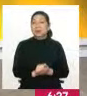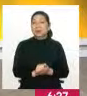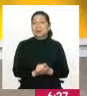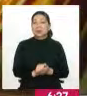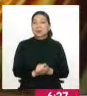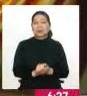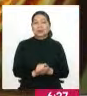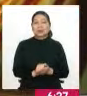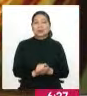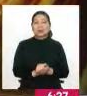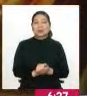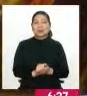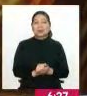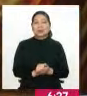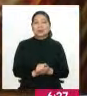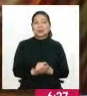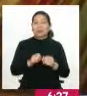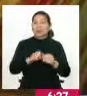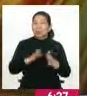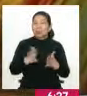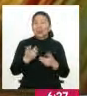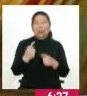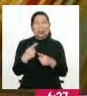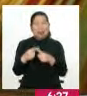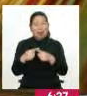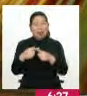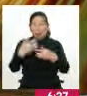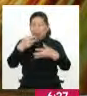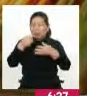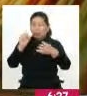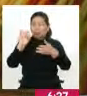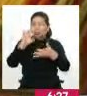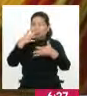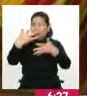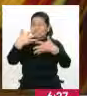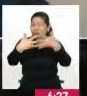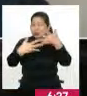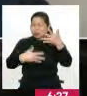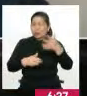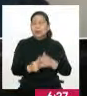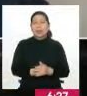aquí, señor editor, por favor, está plagado de subvariantes, ¿verdad? Se habla de la